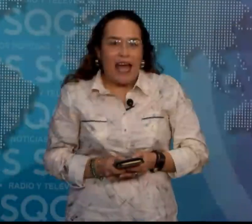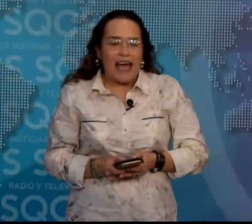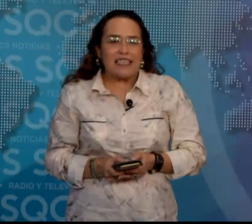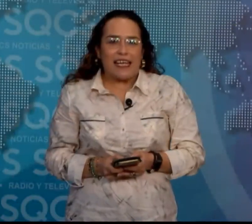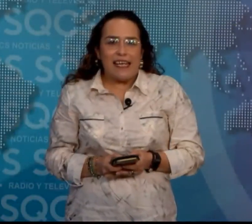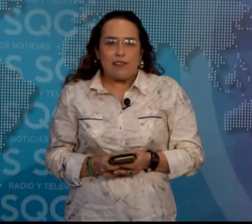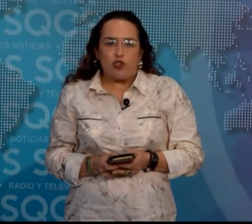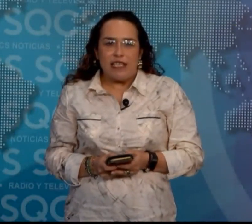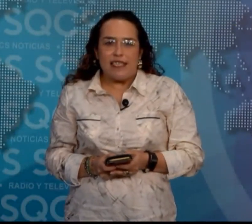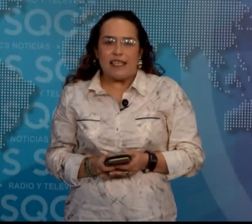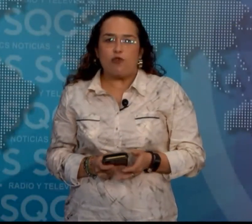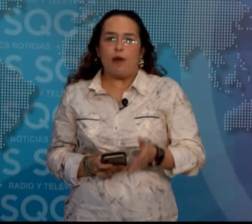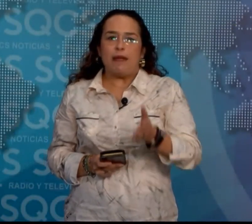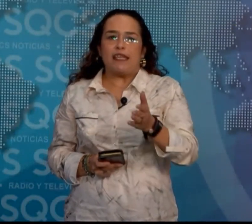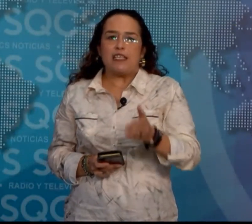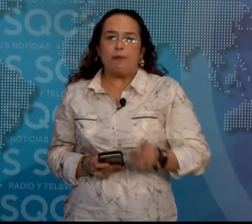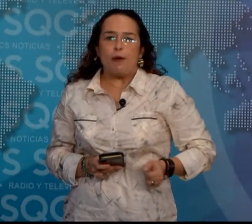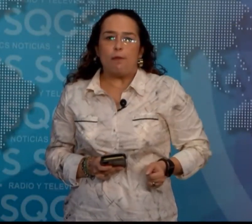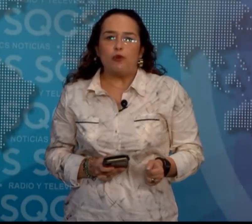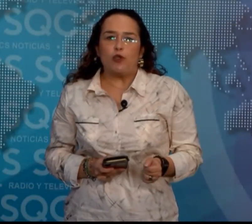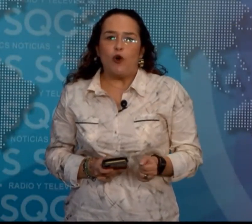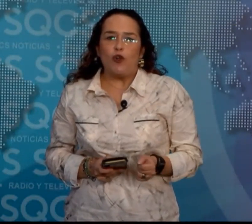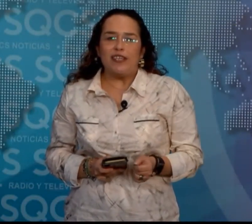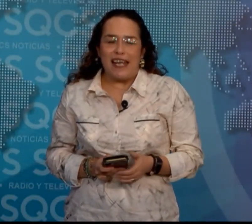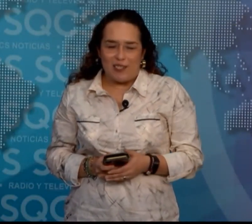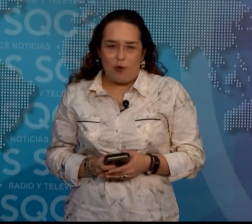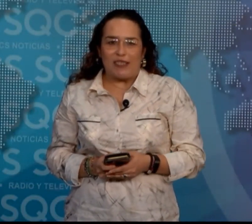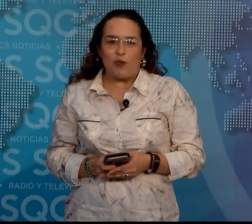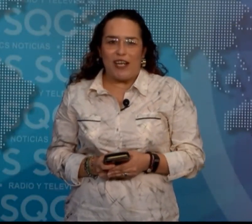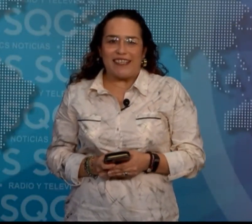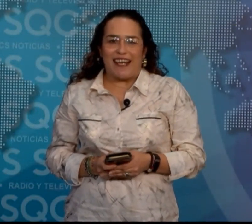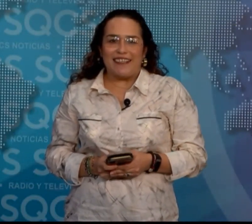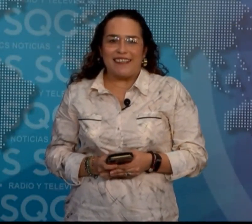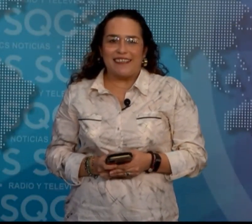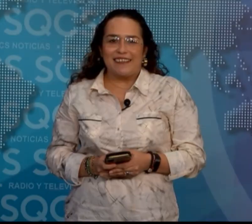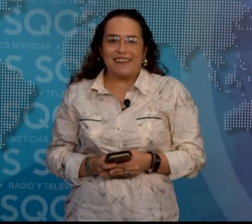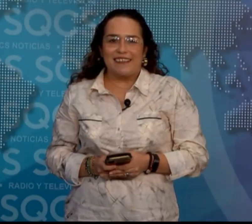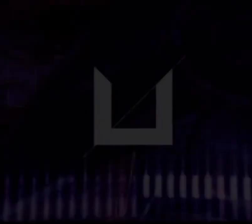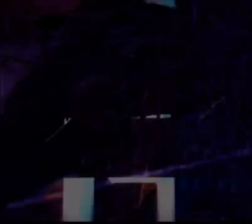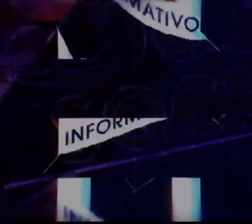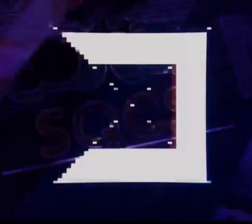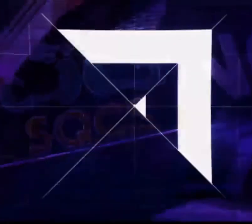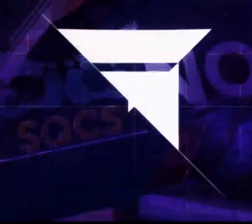del Congo. Hasta aquí las noticias, nuevamente le espero en punto de las 4 de la tarde.